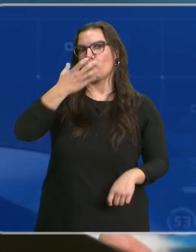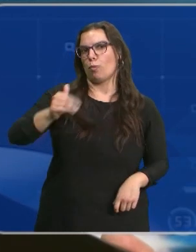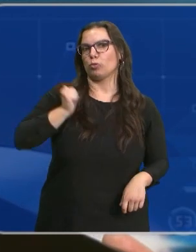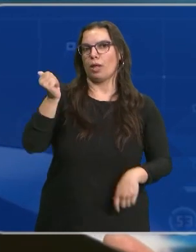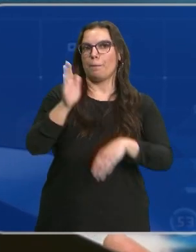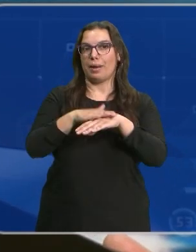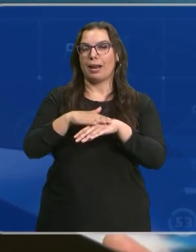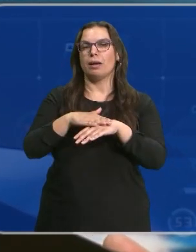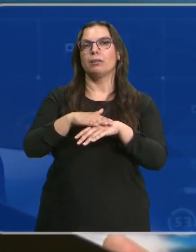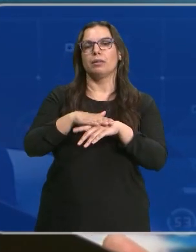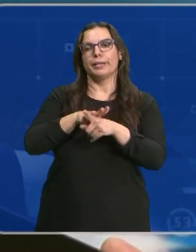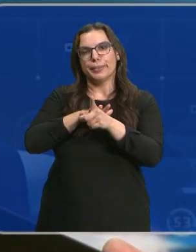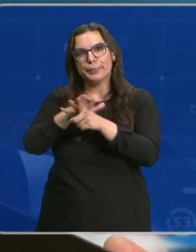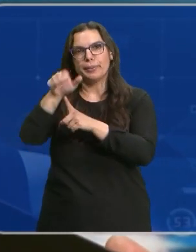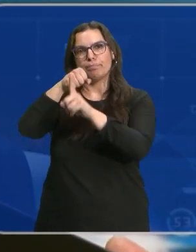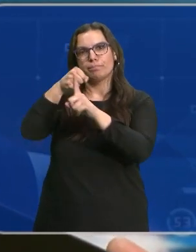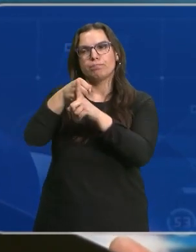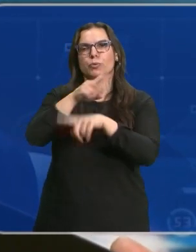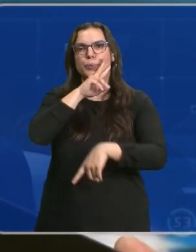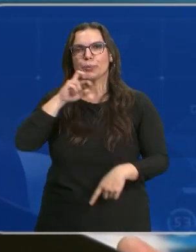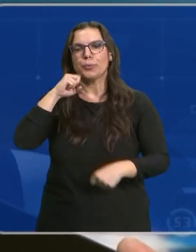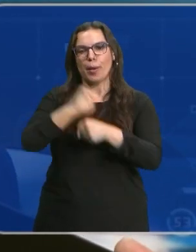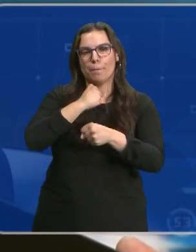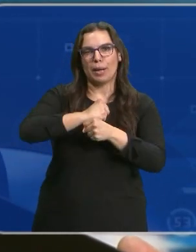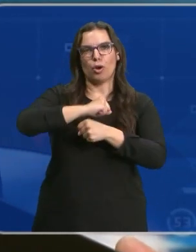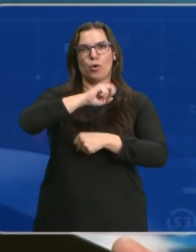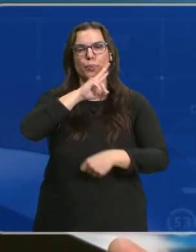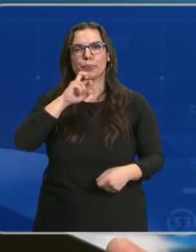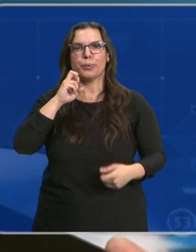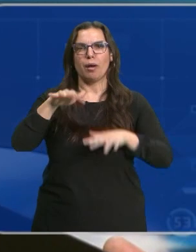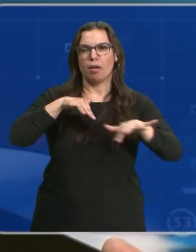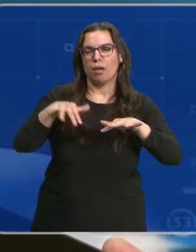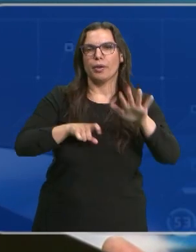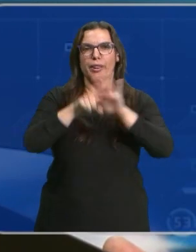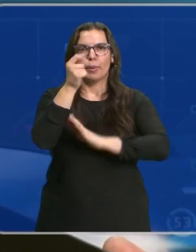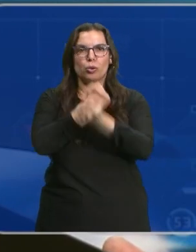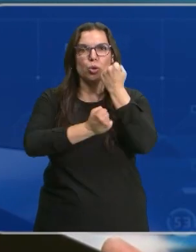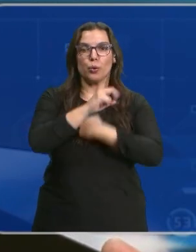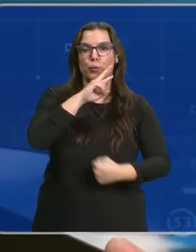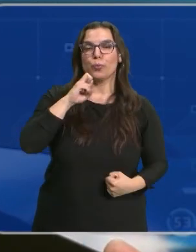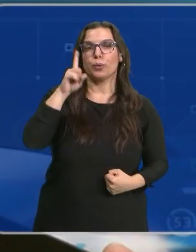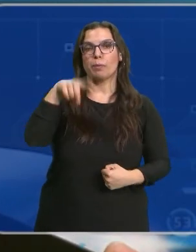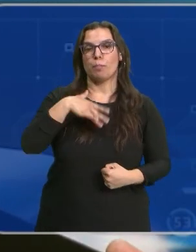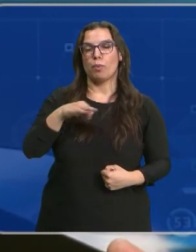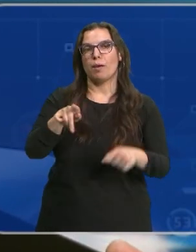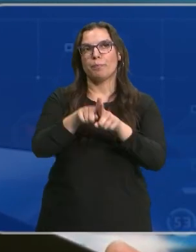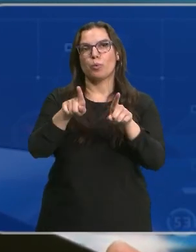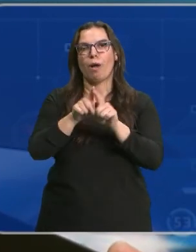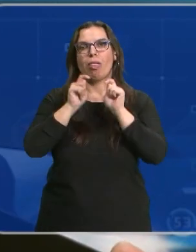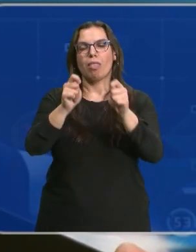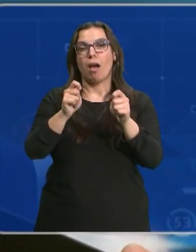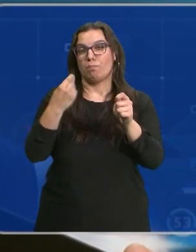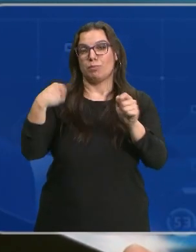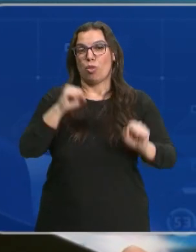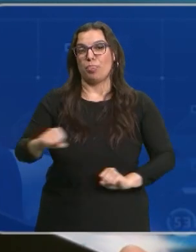la posición europea vire hacia el mantenimiento del empleo de la actividad del crecimiento económico y a una posición que sea la que